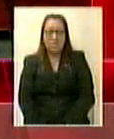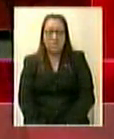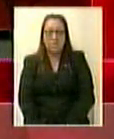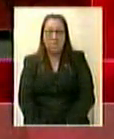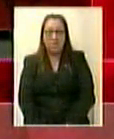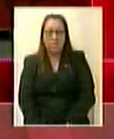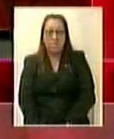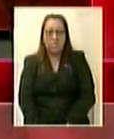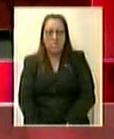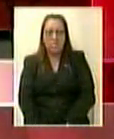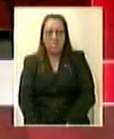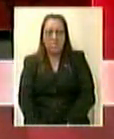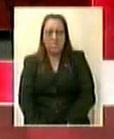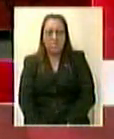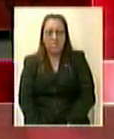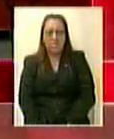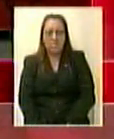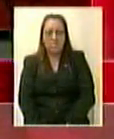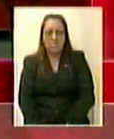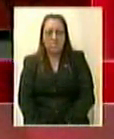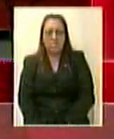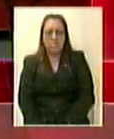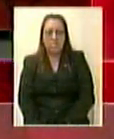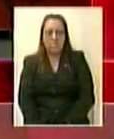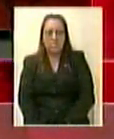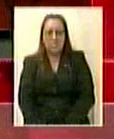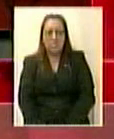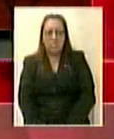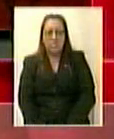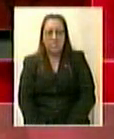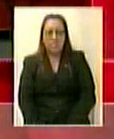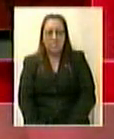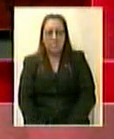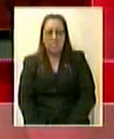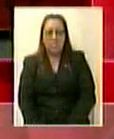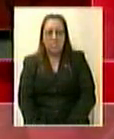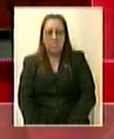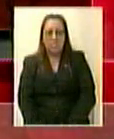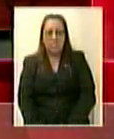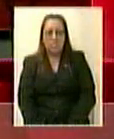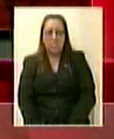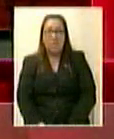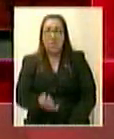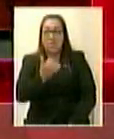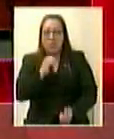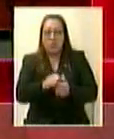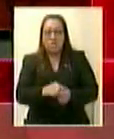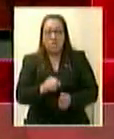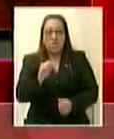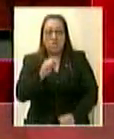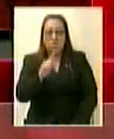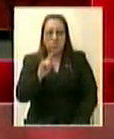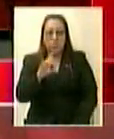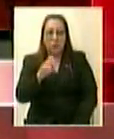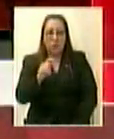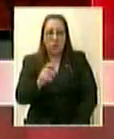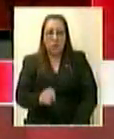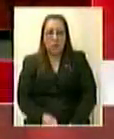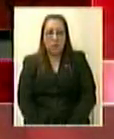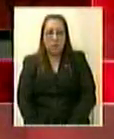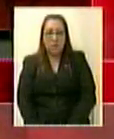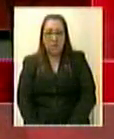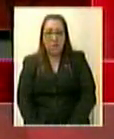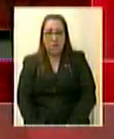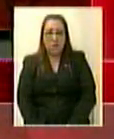Suco, esto es interesante. Veamos qué pasa con esta bebida Suco, que lo presentan